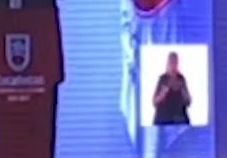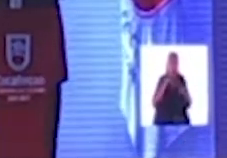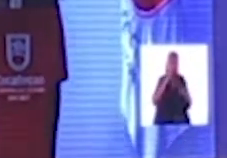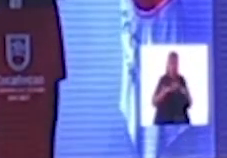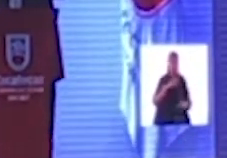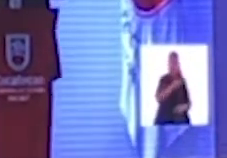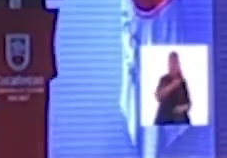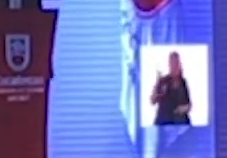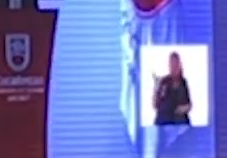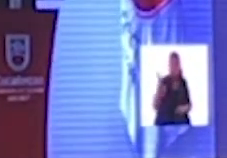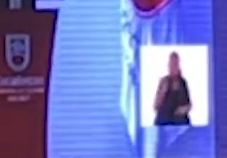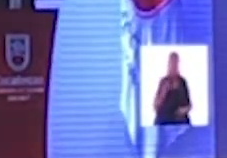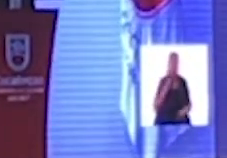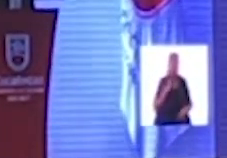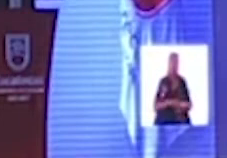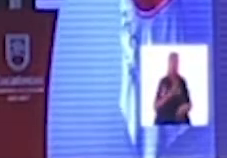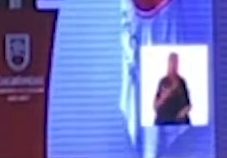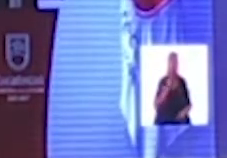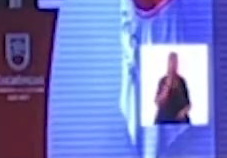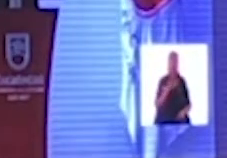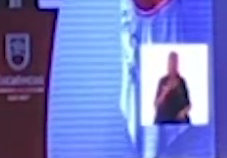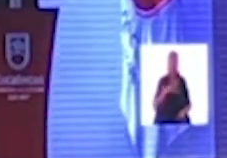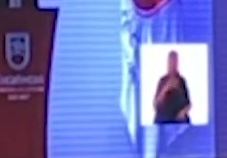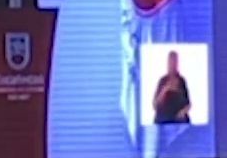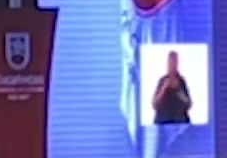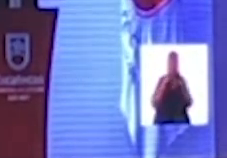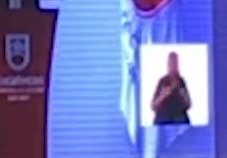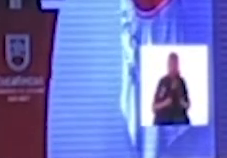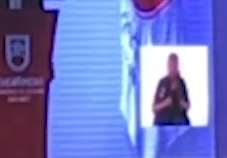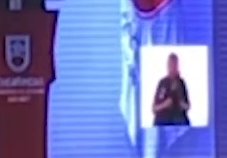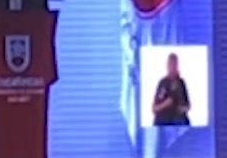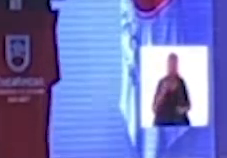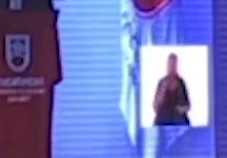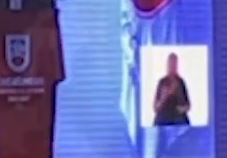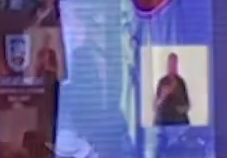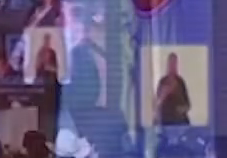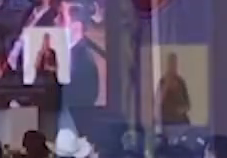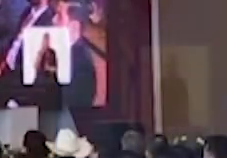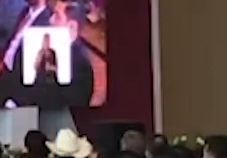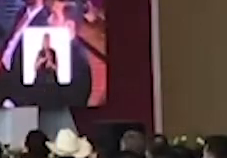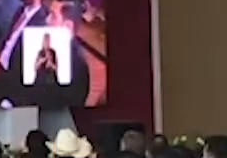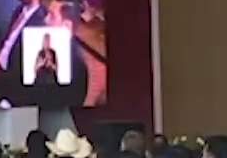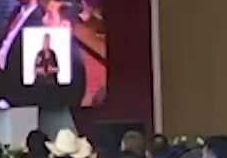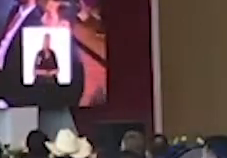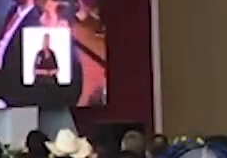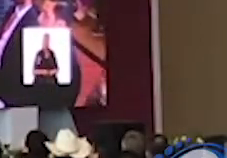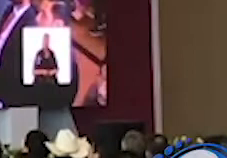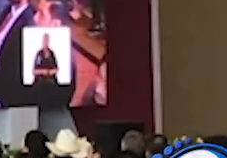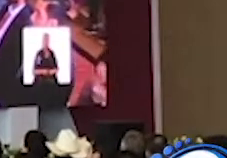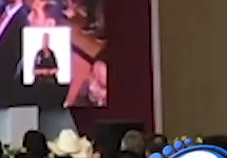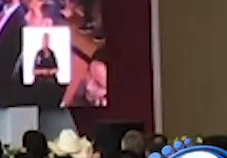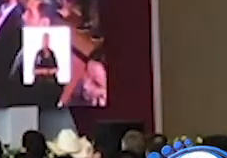porque tenemos la firme convicción de que el campo es solución y no problema. Tan solo